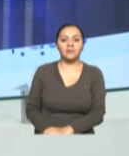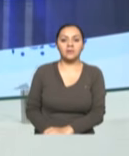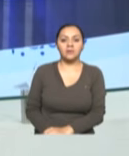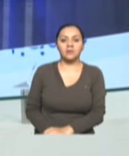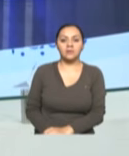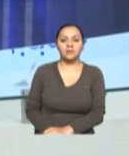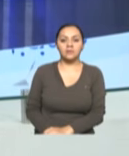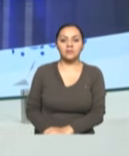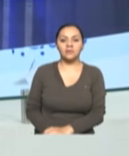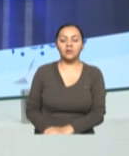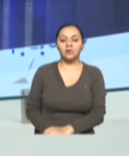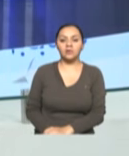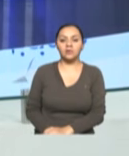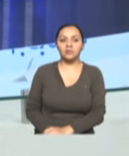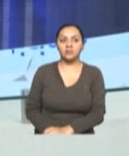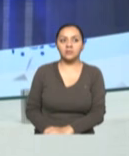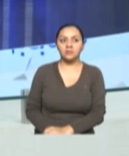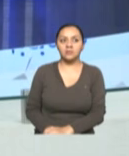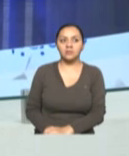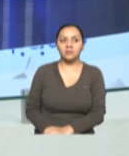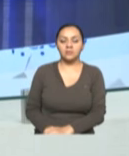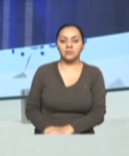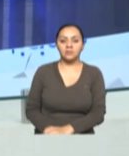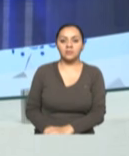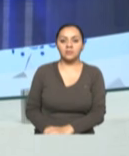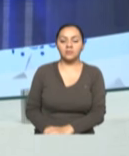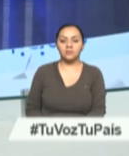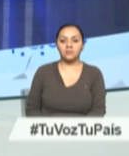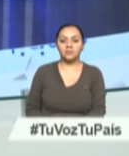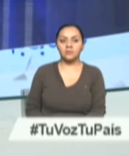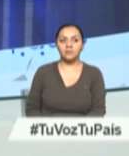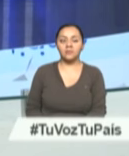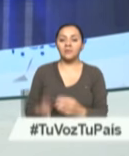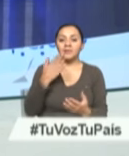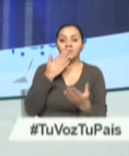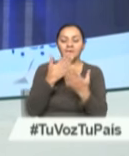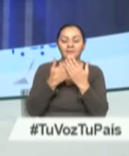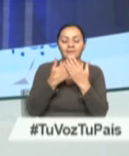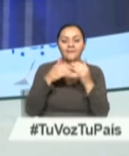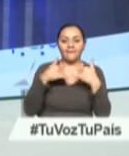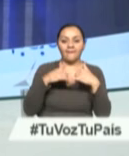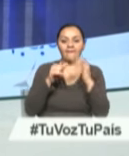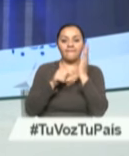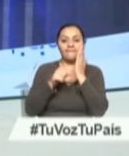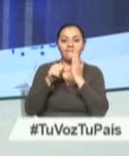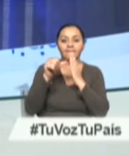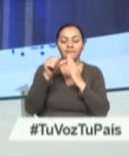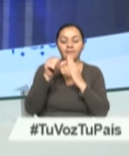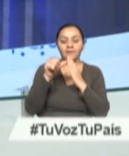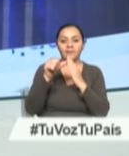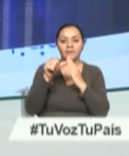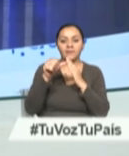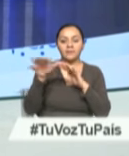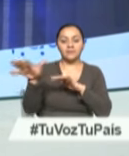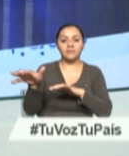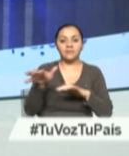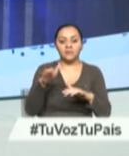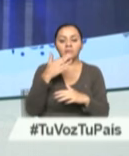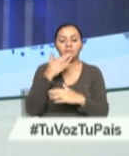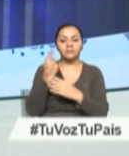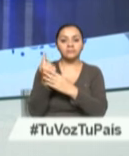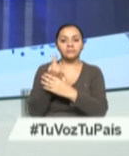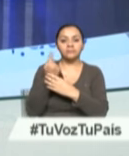Gracias por continuar en nuestra sintonía. El Gobierno Nacional, a través del MAGAP, implementará un sistema de riego por goteo en paltas.